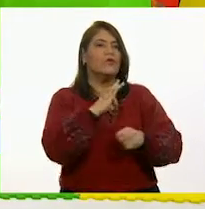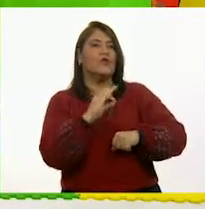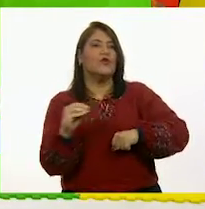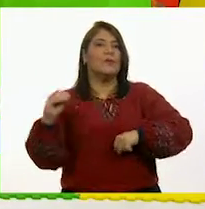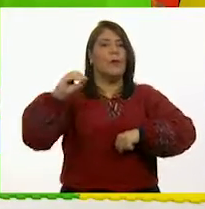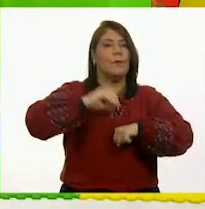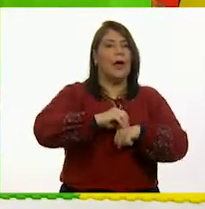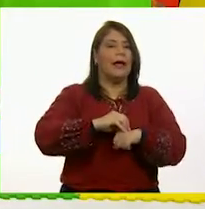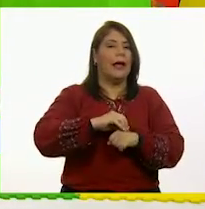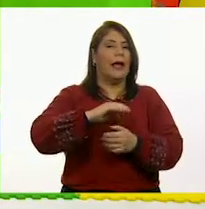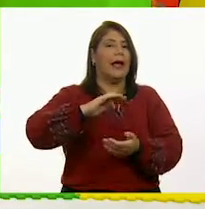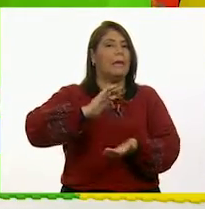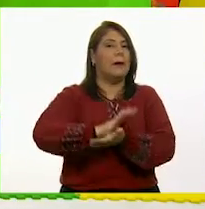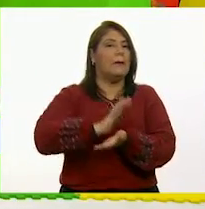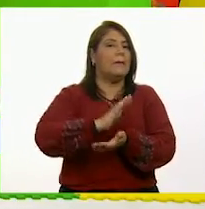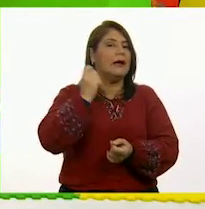botón